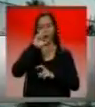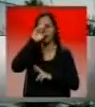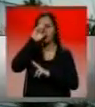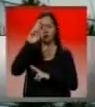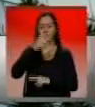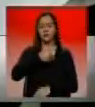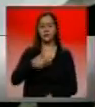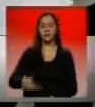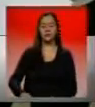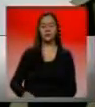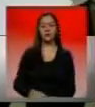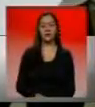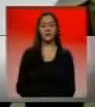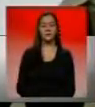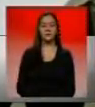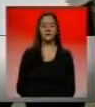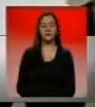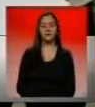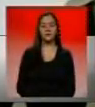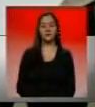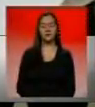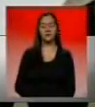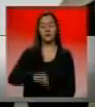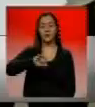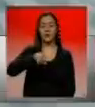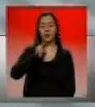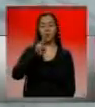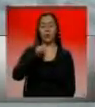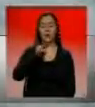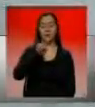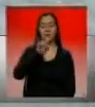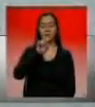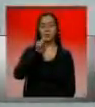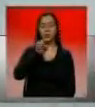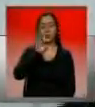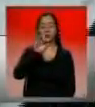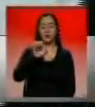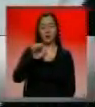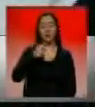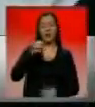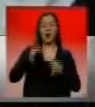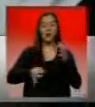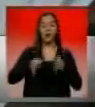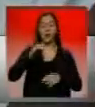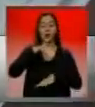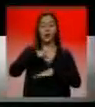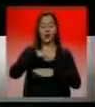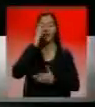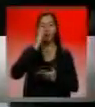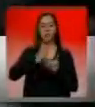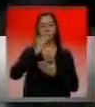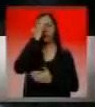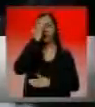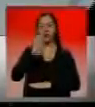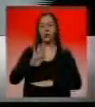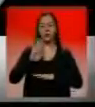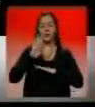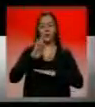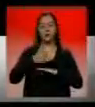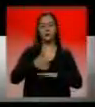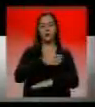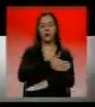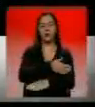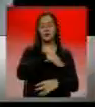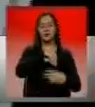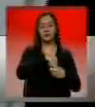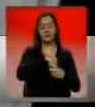presidente de la República. Según Juan Bisueta, abogado del oficial, la audiencia se suspendió por un compromiso académico adquirido